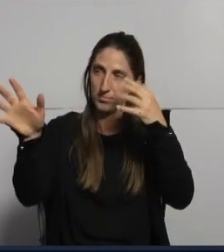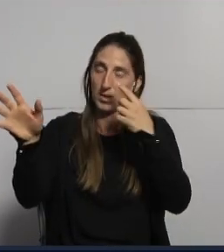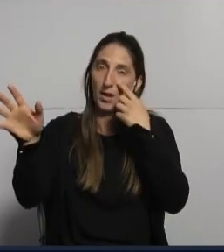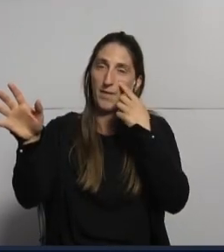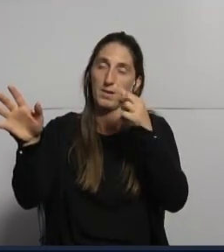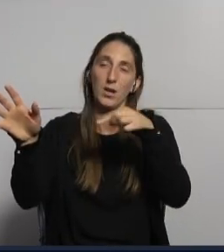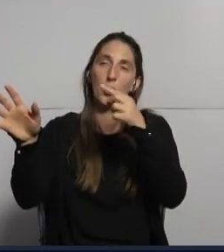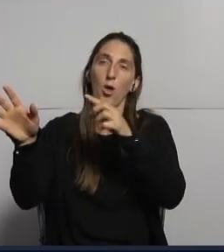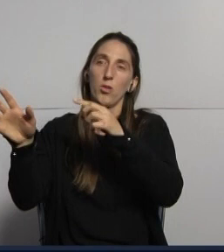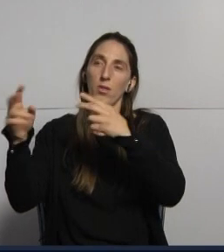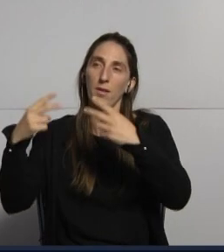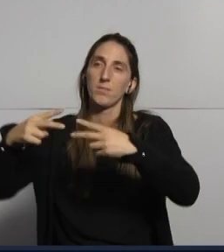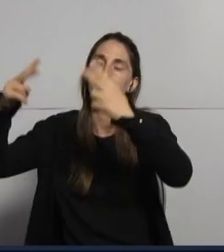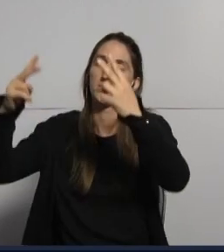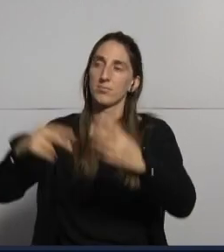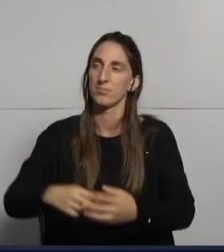ver qué otros vuelos